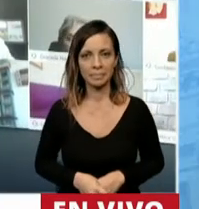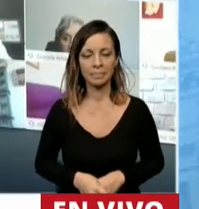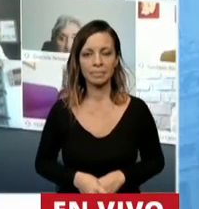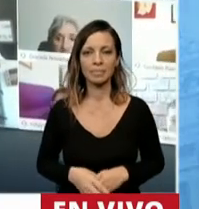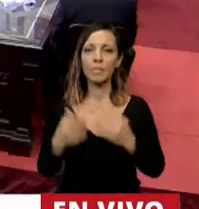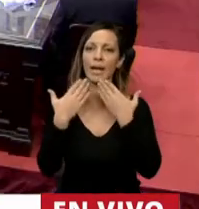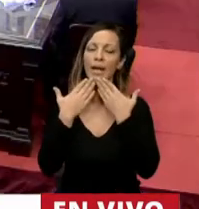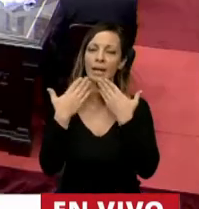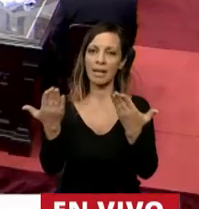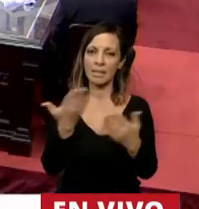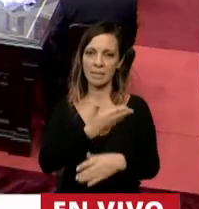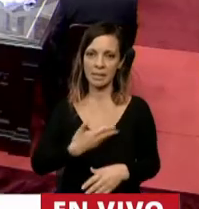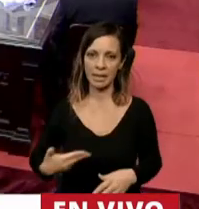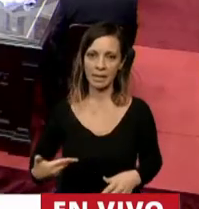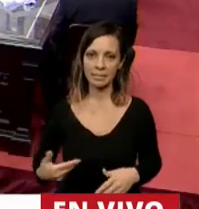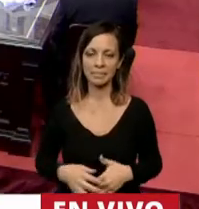Gracias, Presidente.